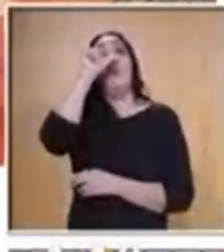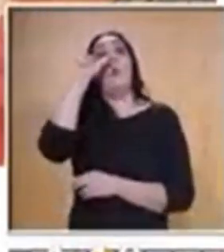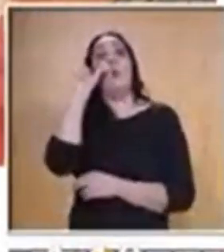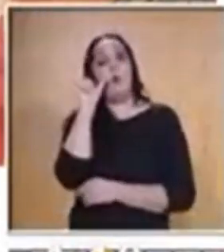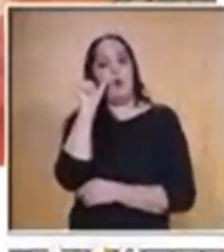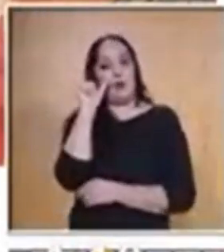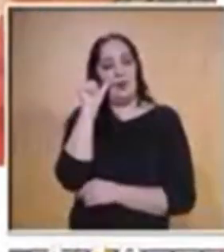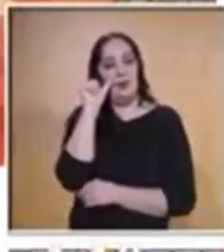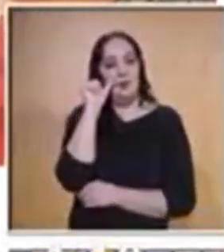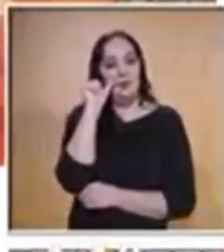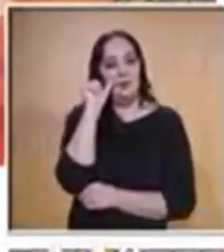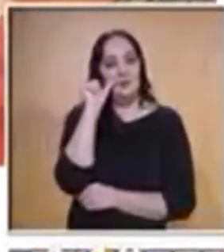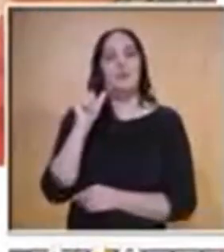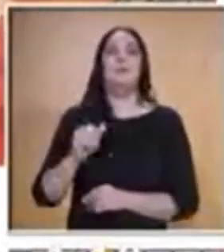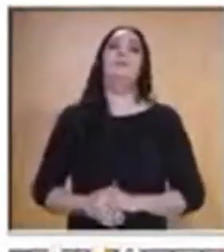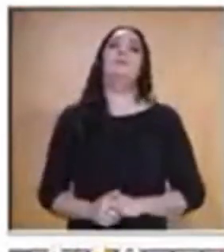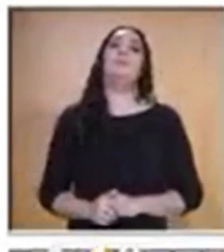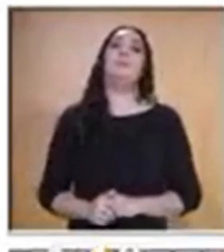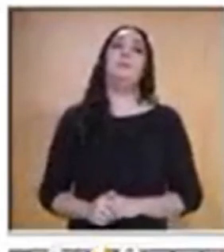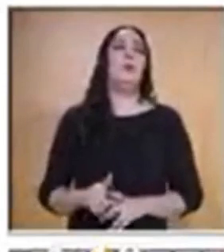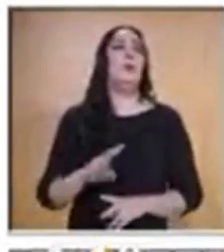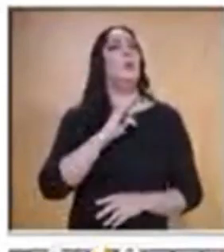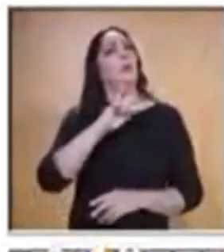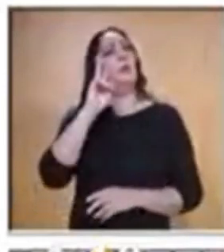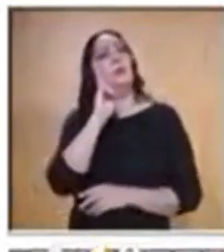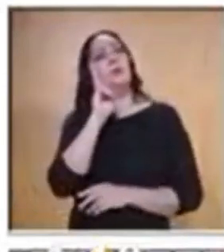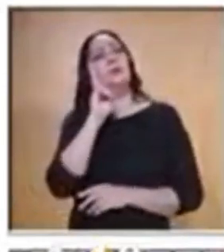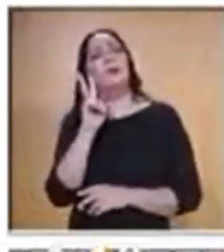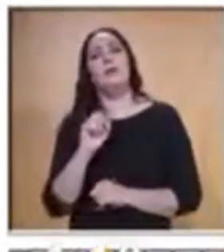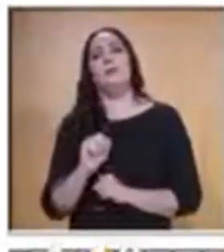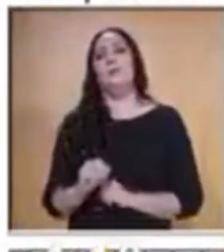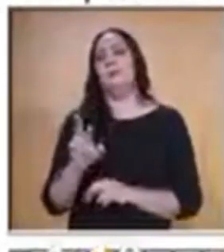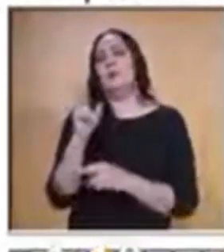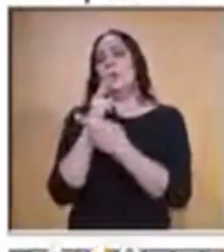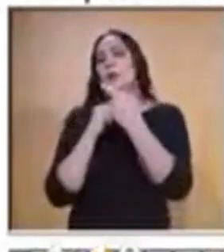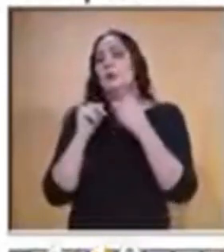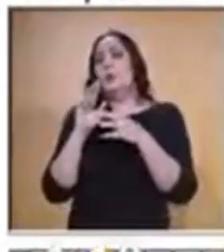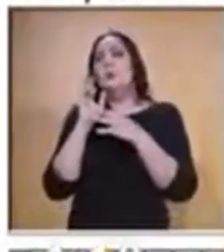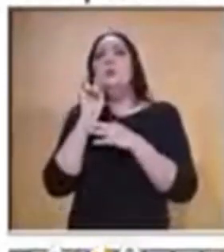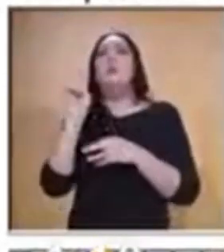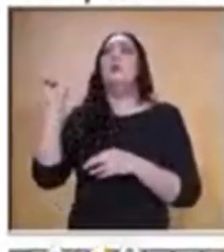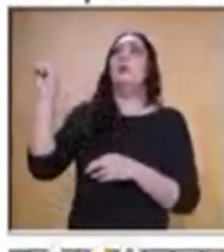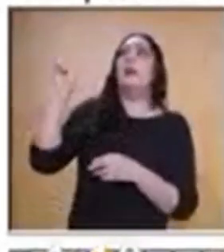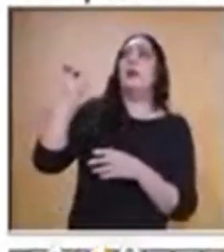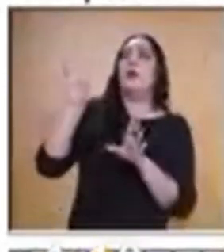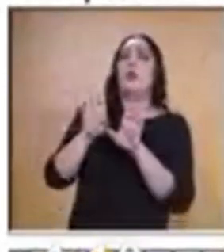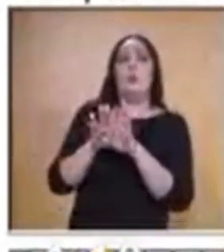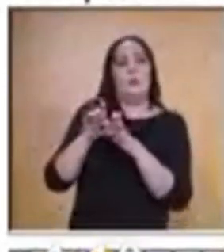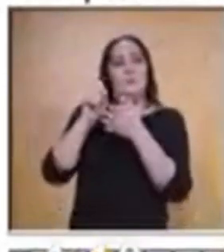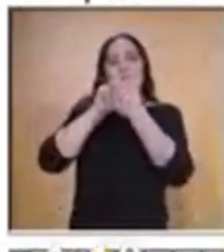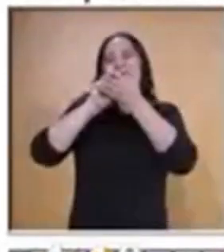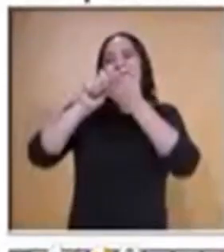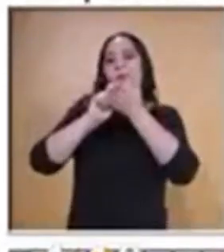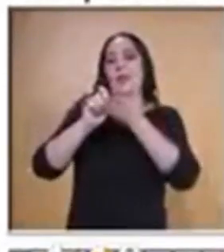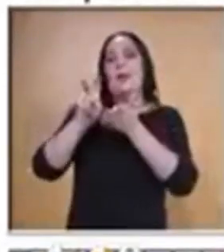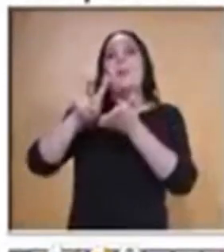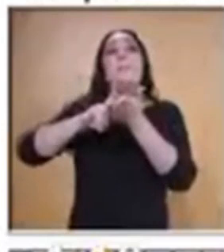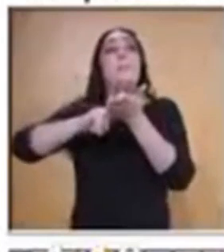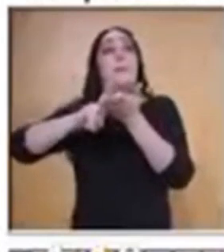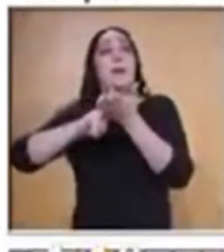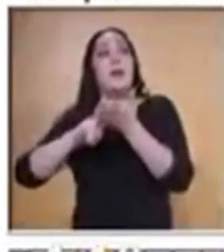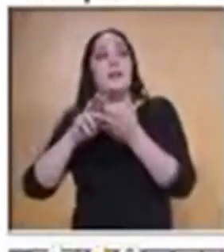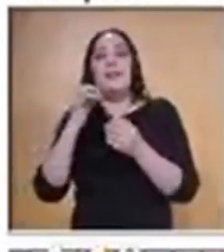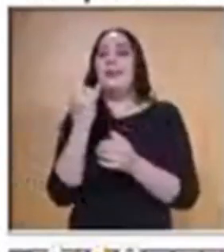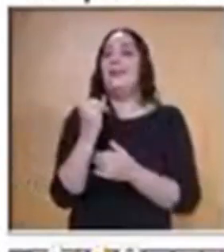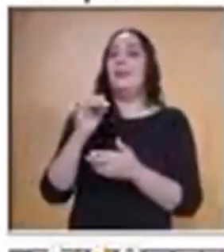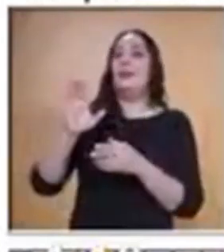Juárez. El benemérito de las Américas. Podemos ver, nos vamos a regresar a la descripción, podemos ver cómo se recalcaron en dos colores, color celeste